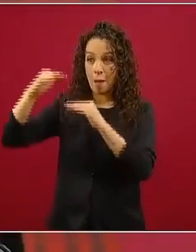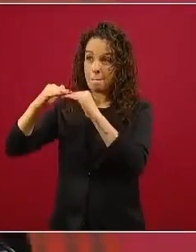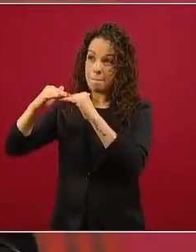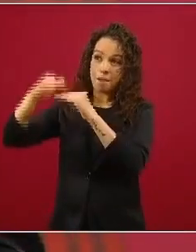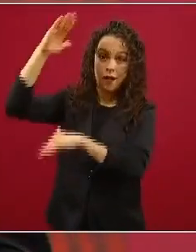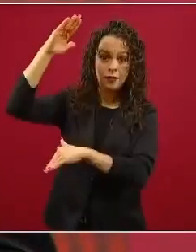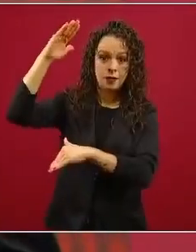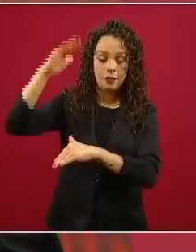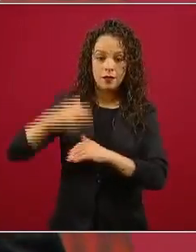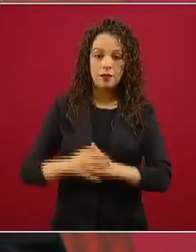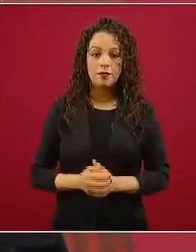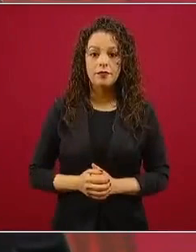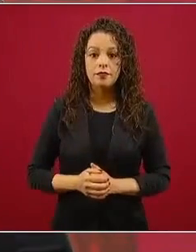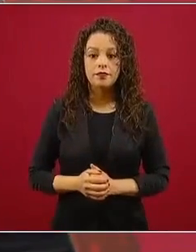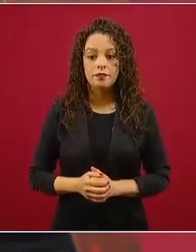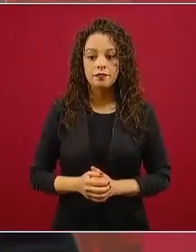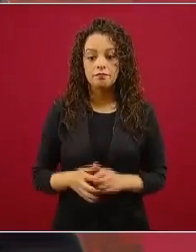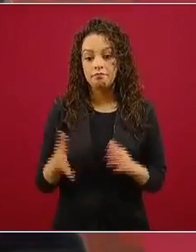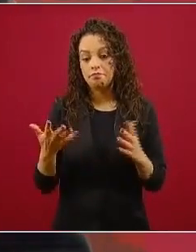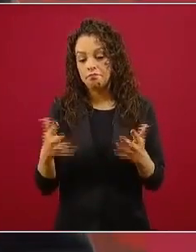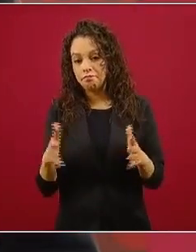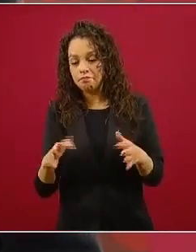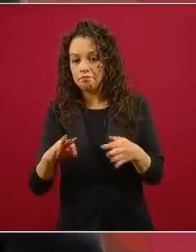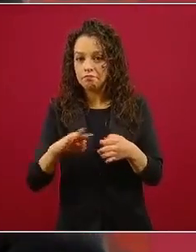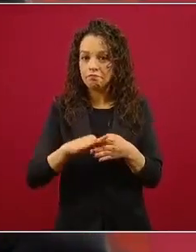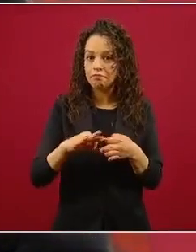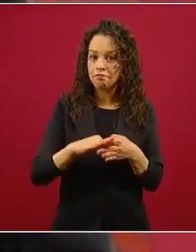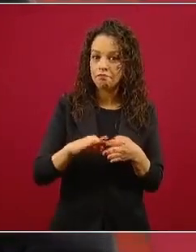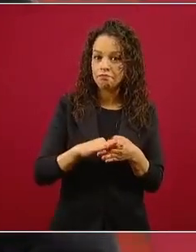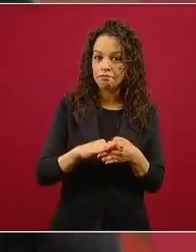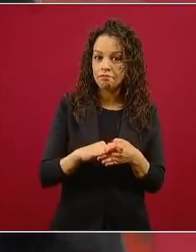y a cerca de